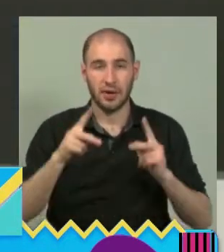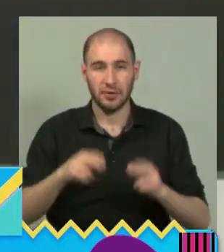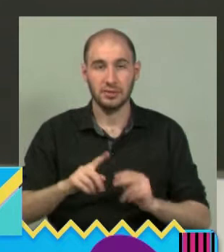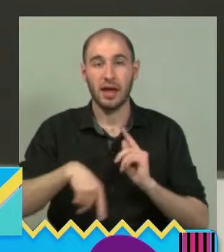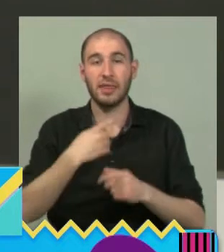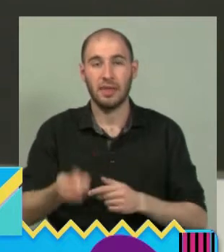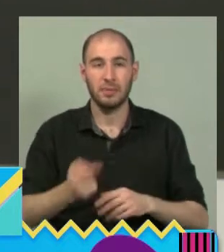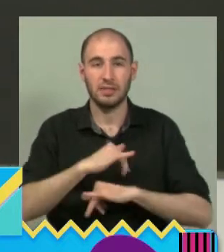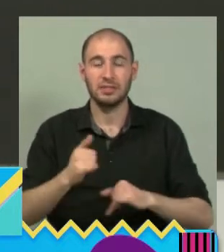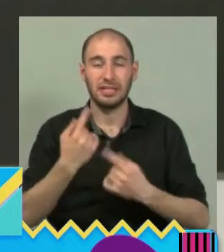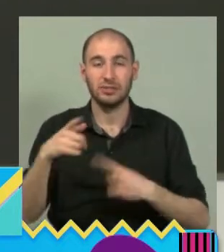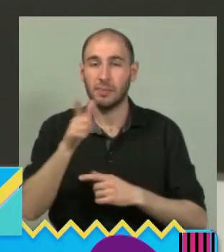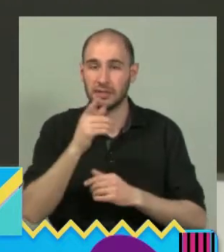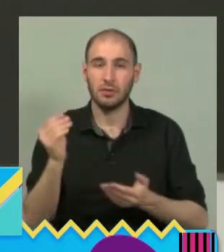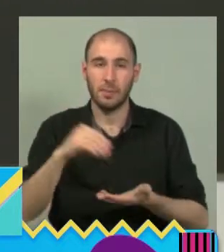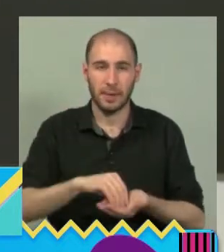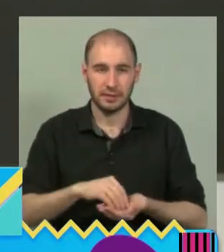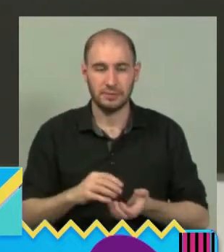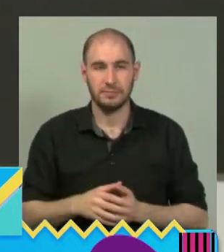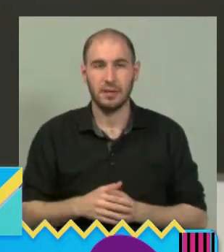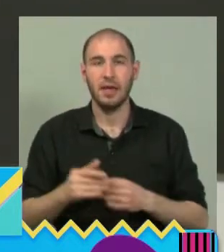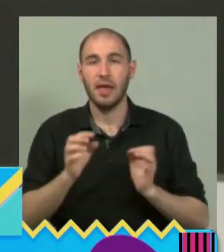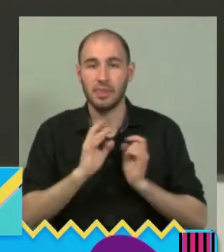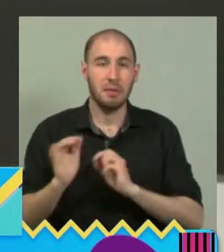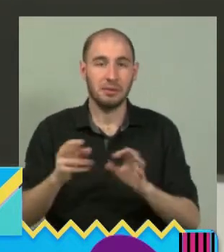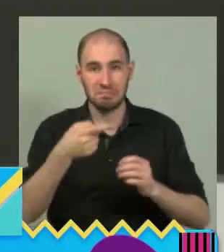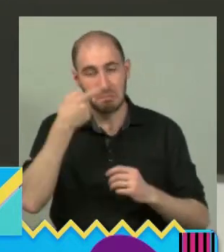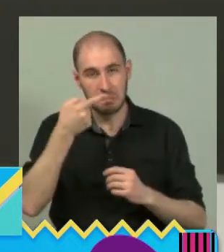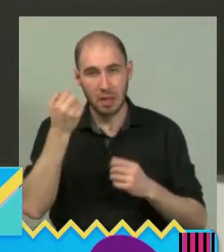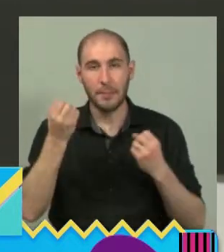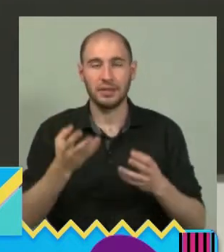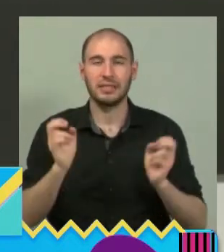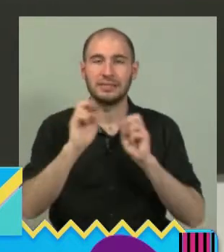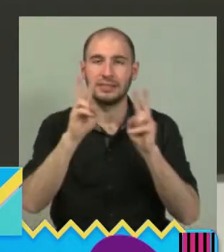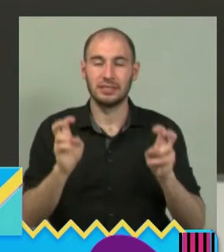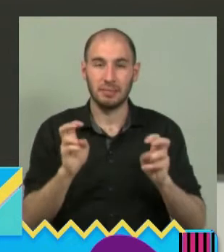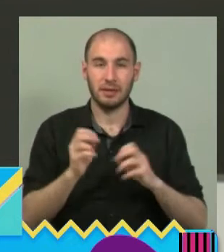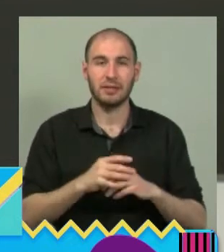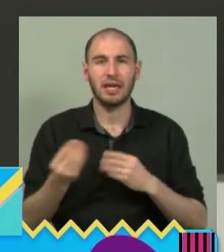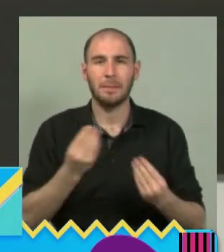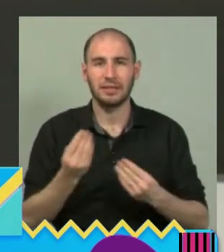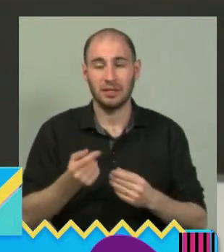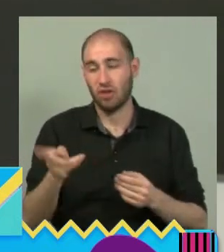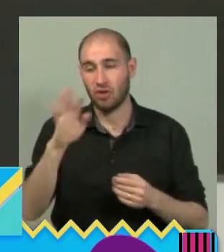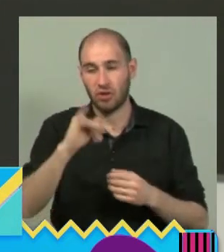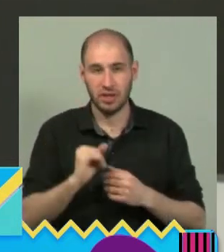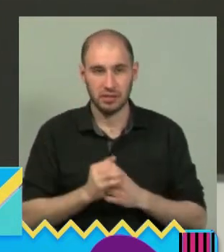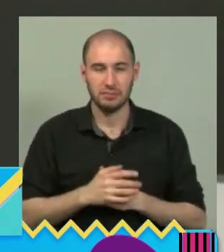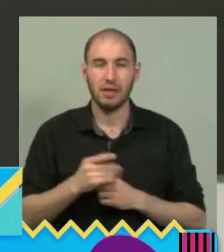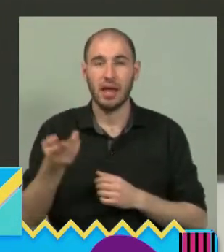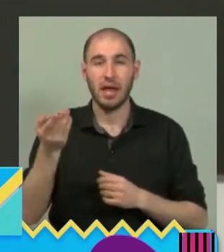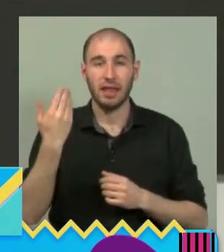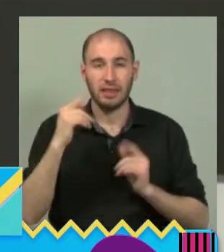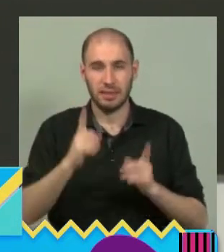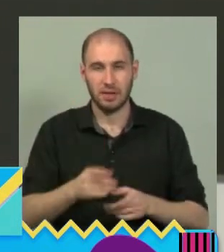y enseguida volvemos con más distintos parecidos. Un debate que está muy interesante porque tiene que ver con lo que nos pasa a diario, ¿sí? Lo planteábamos